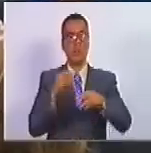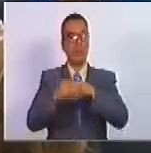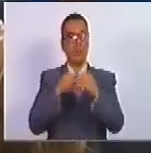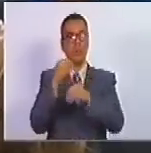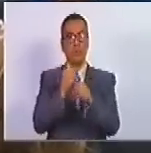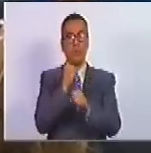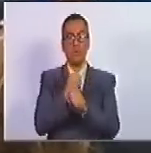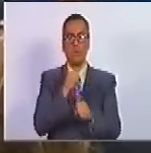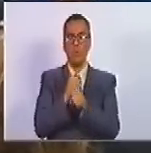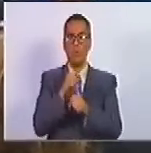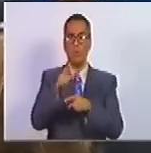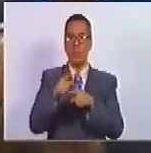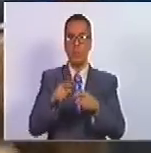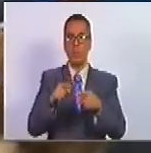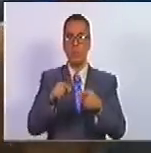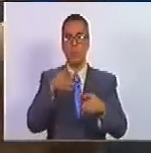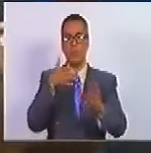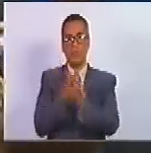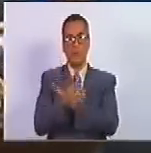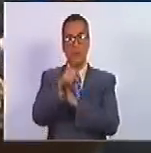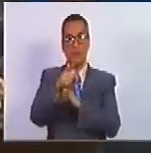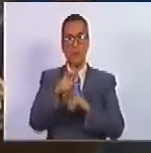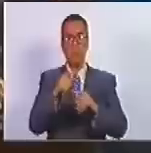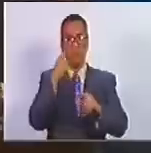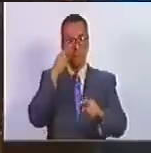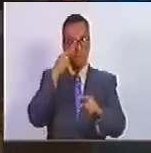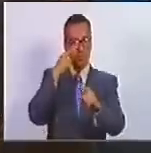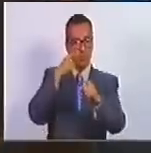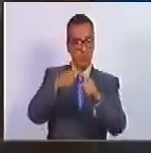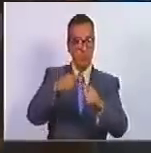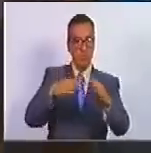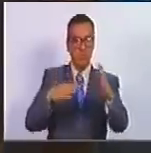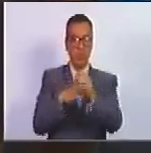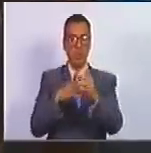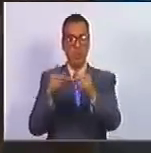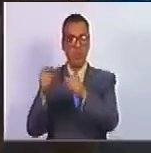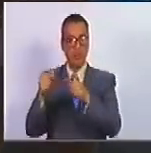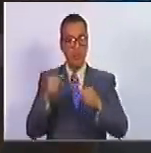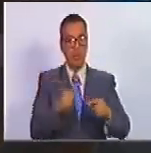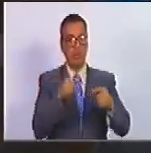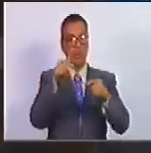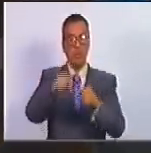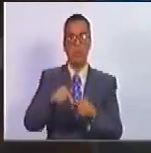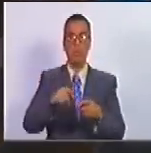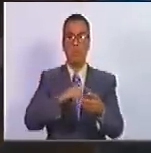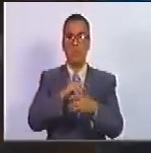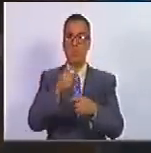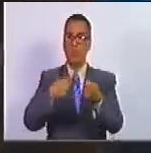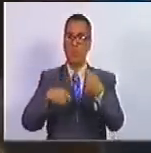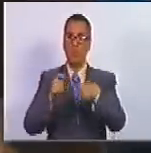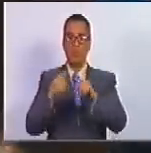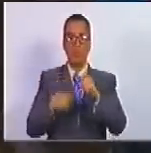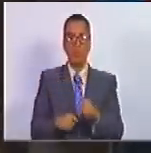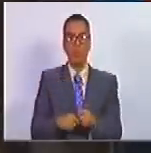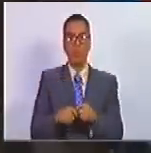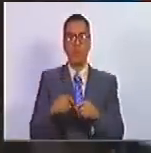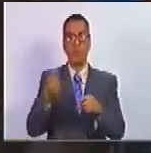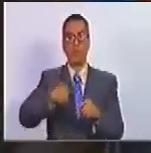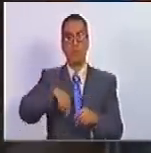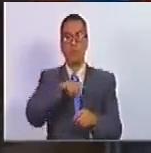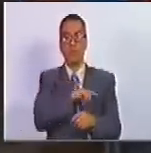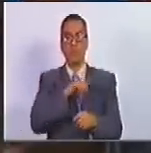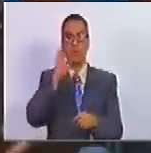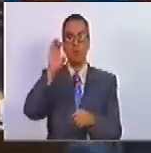actuación criminal que significa la aplicación de bloqueo económico, financiero y comercial contra nuestro